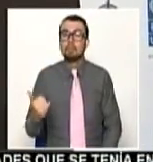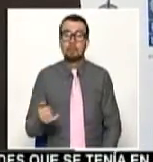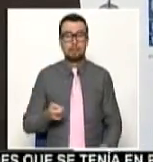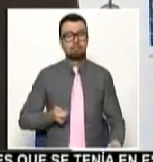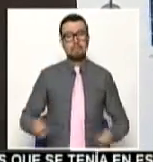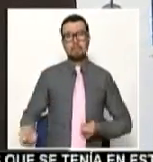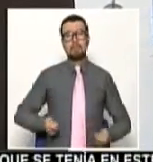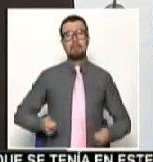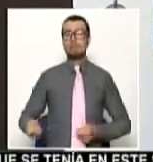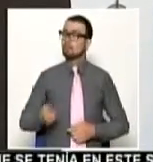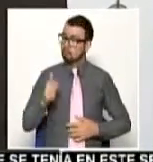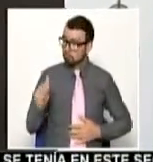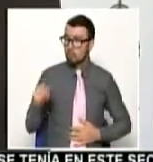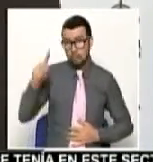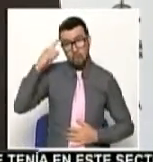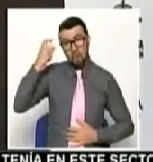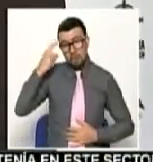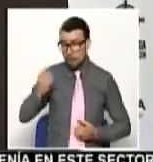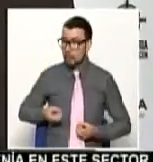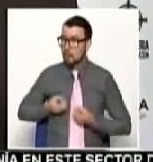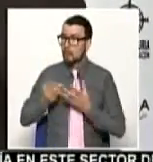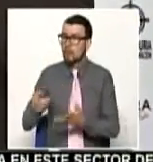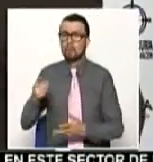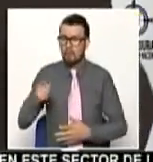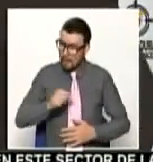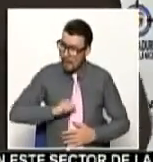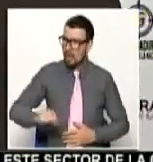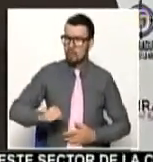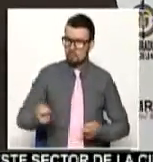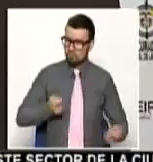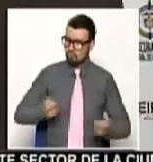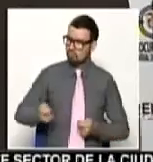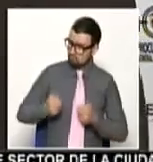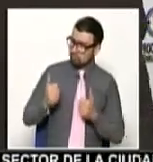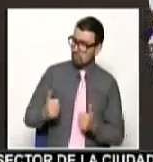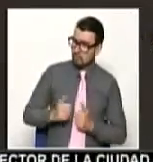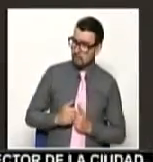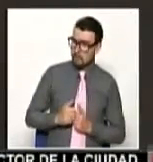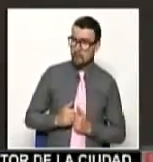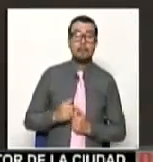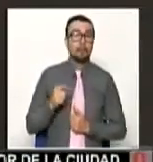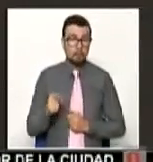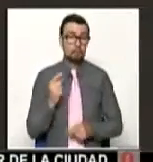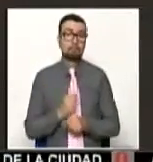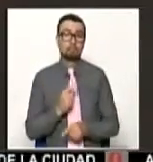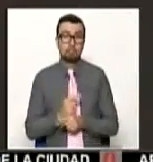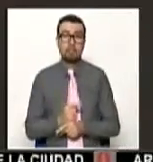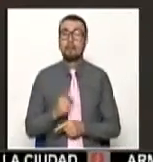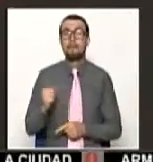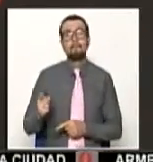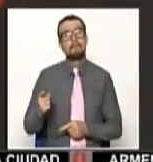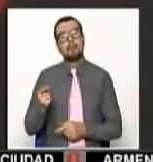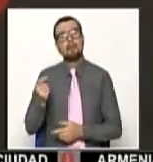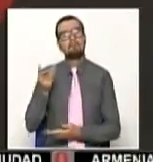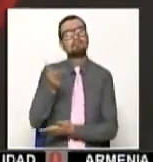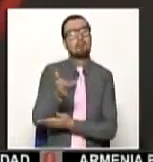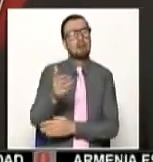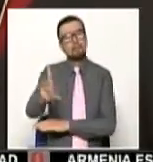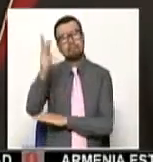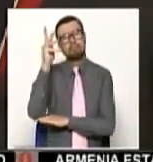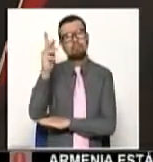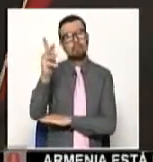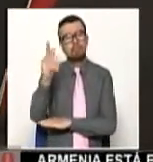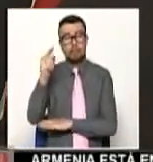da usted el Estado para que puedan ser garantes de esos derechos de los ciudadanos. Así es, básicamente el balance de las ponencias del día de hoy se marca